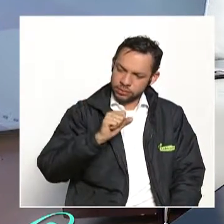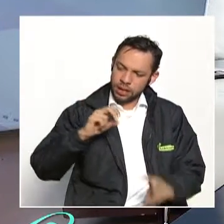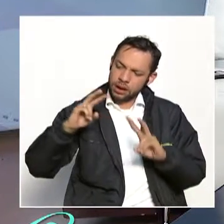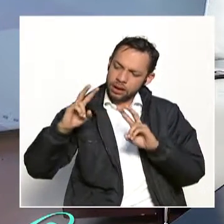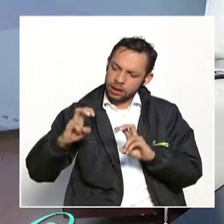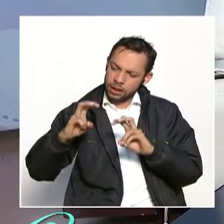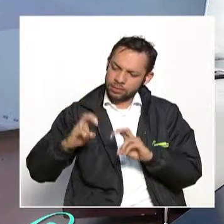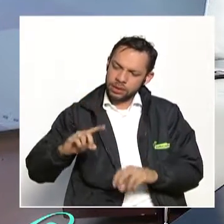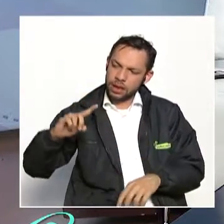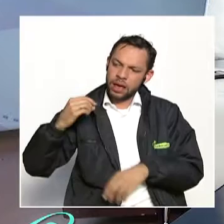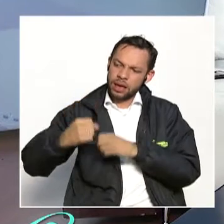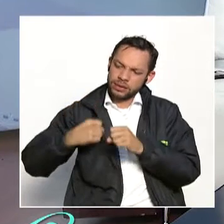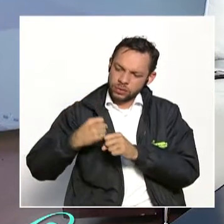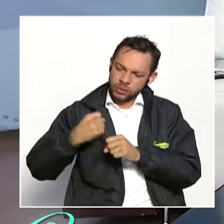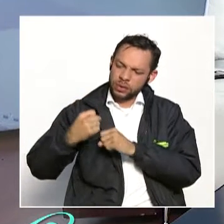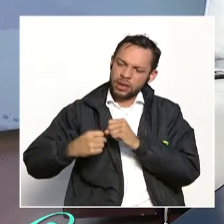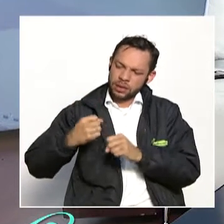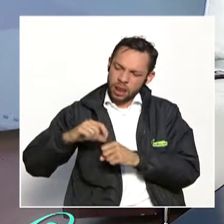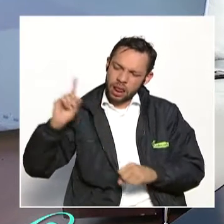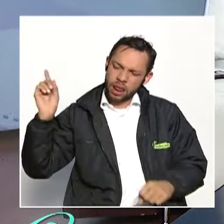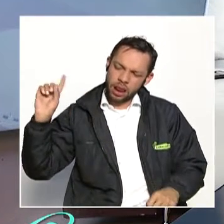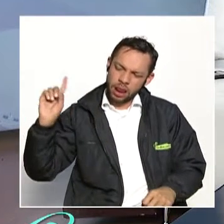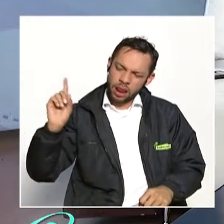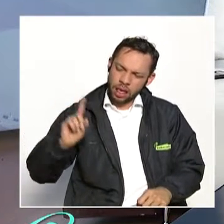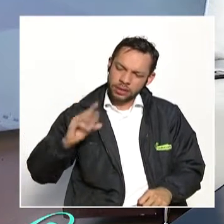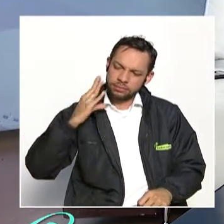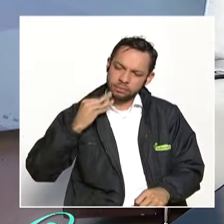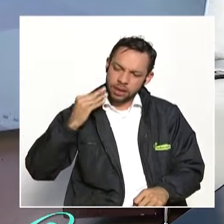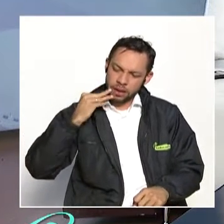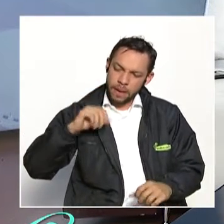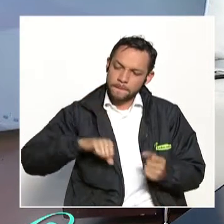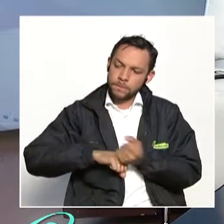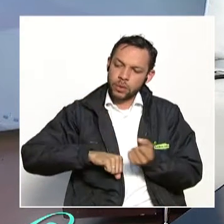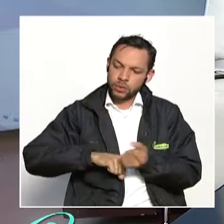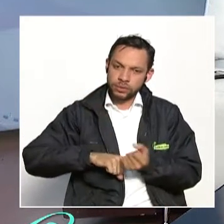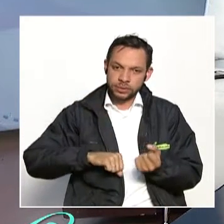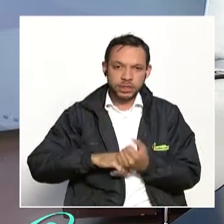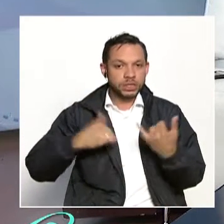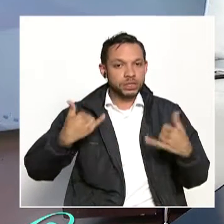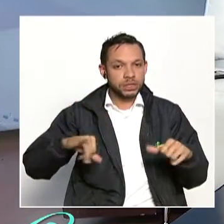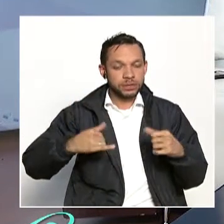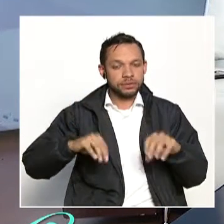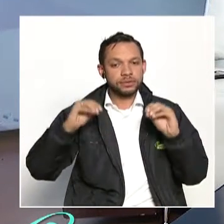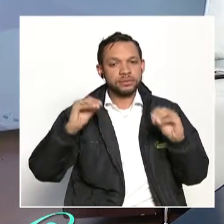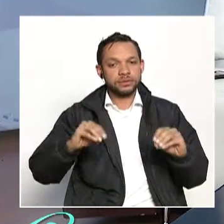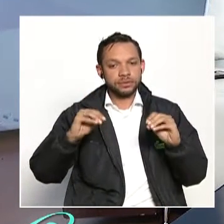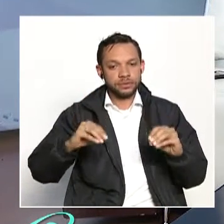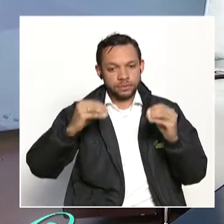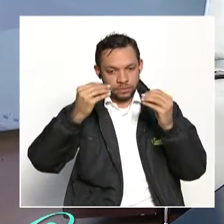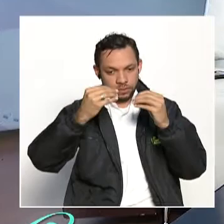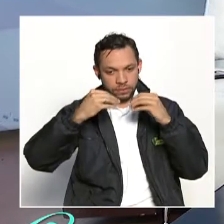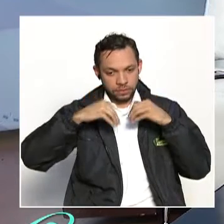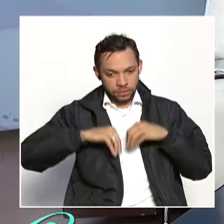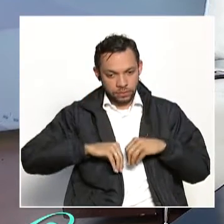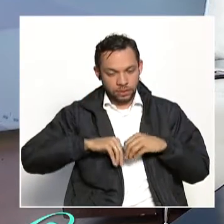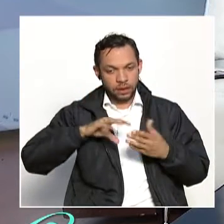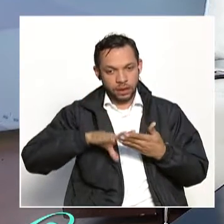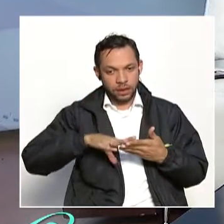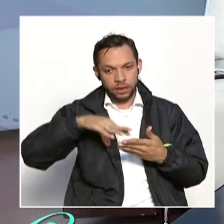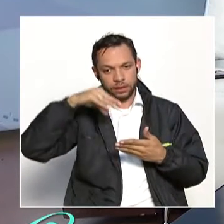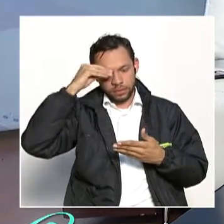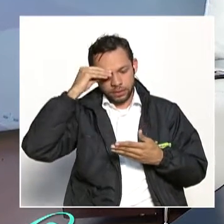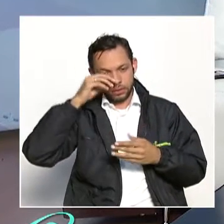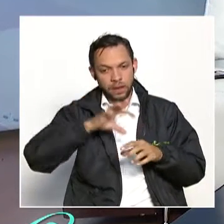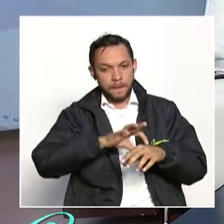investigando y que viene, digamos que apoyado en esa parte académica, en el programa de doctorado que